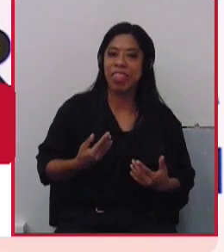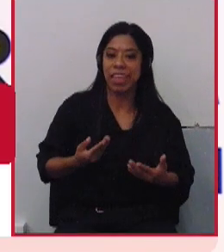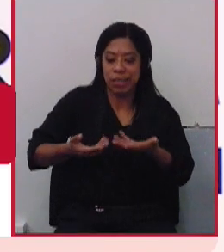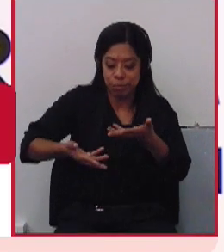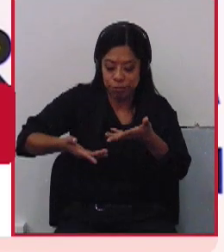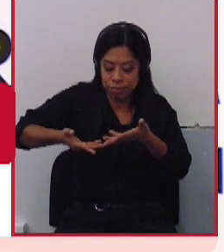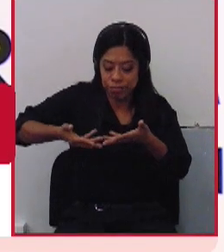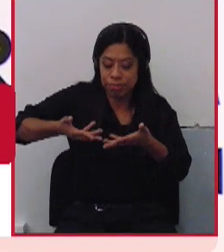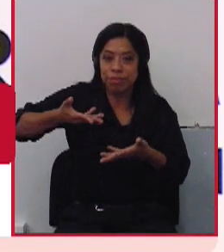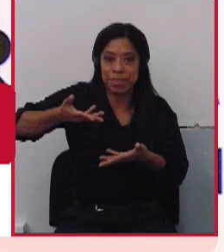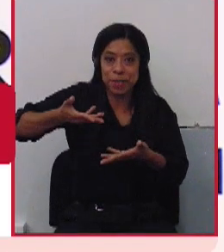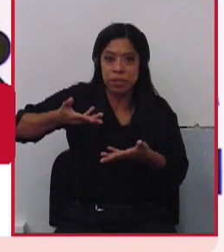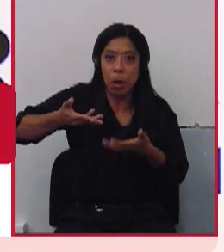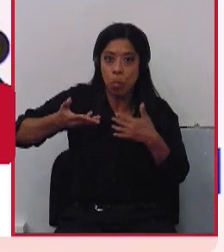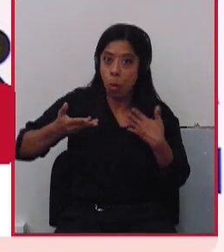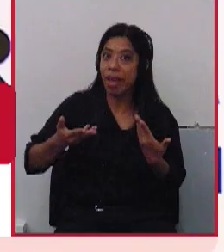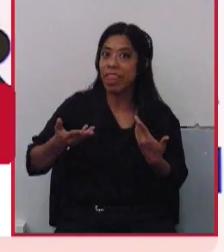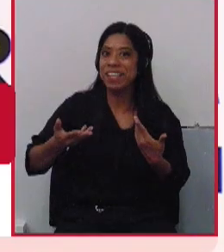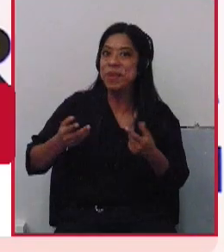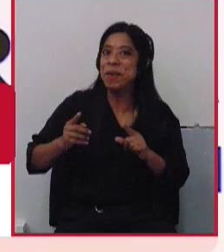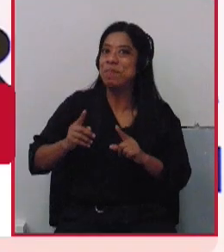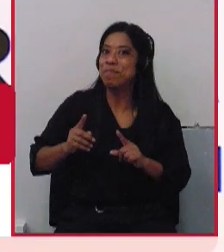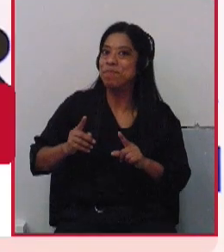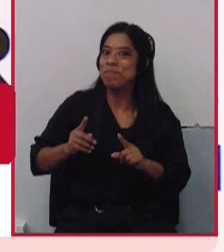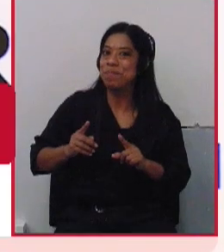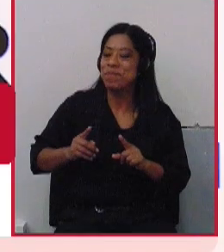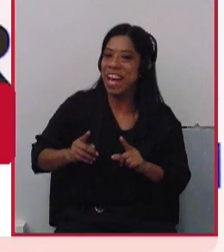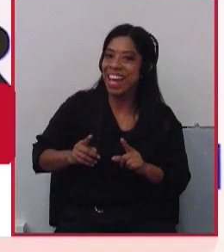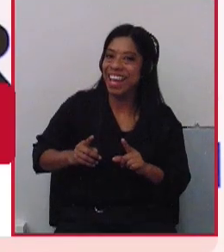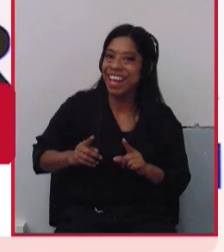flotarla. ¿Ya?